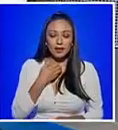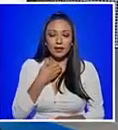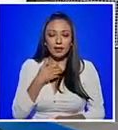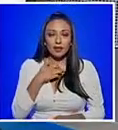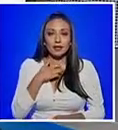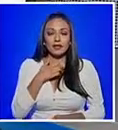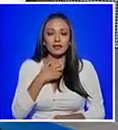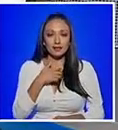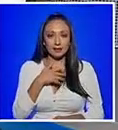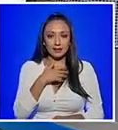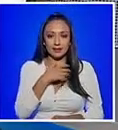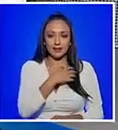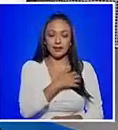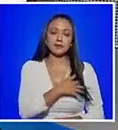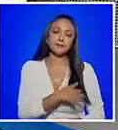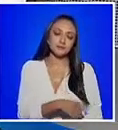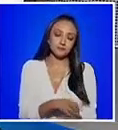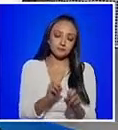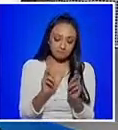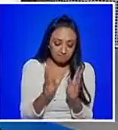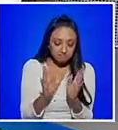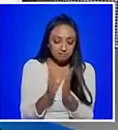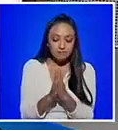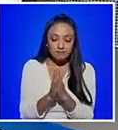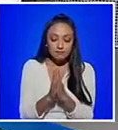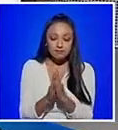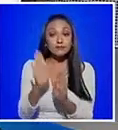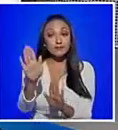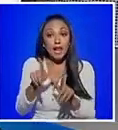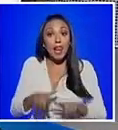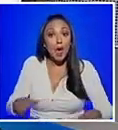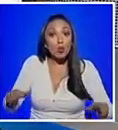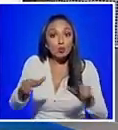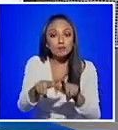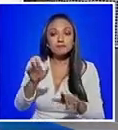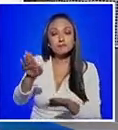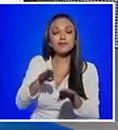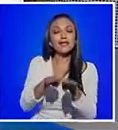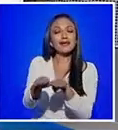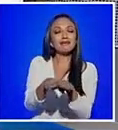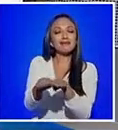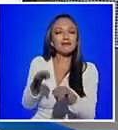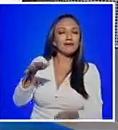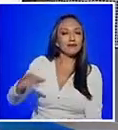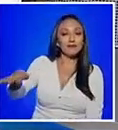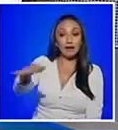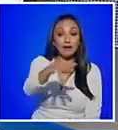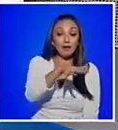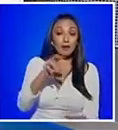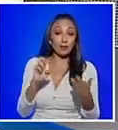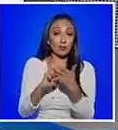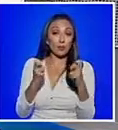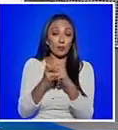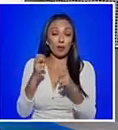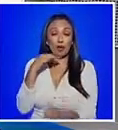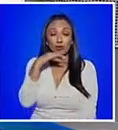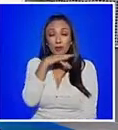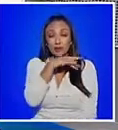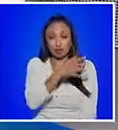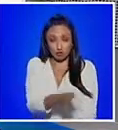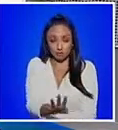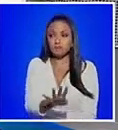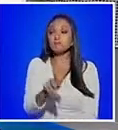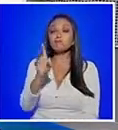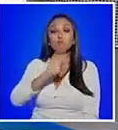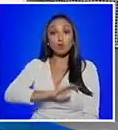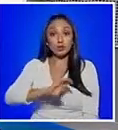Y cambiamos de tema. Para salvar a la laguna de Yaguarcocha, en Babura, que agoniza en medio de la contaminación, el municipio de Ibarra ha invertido cerca de